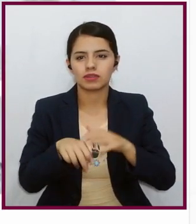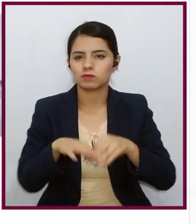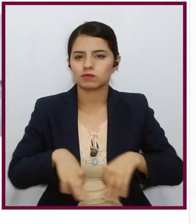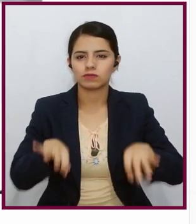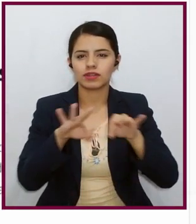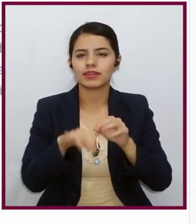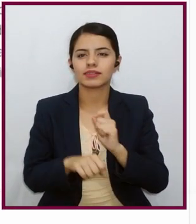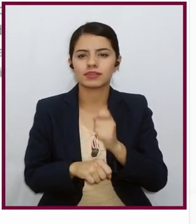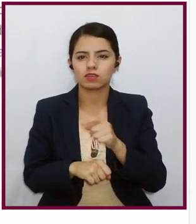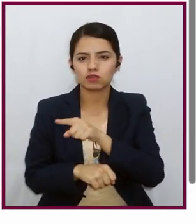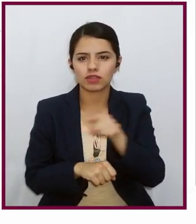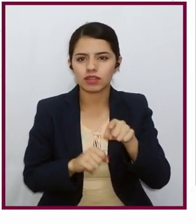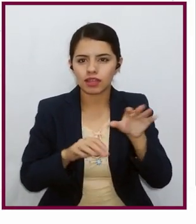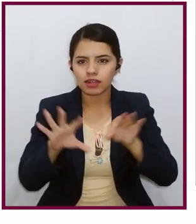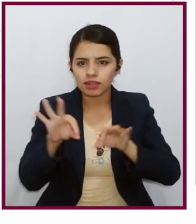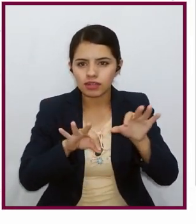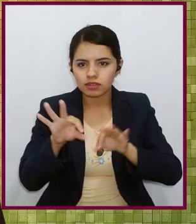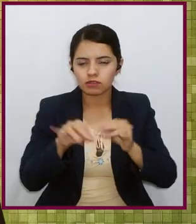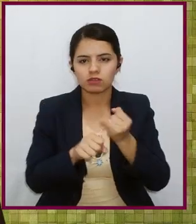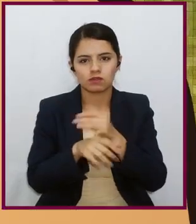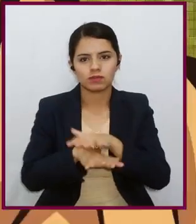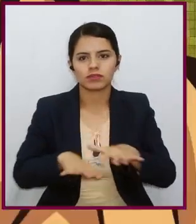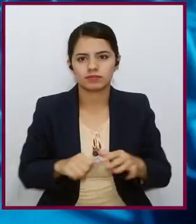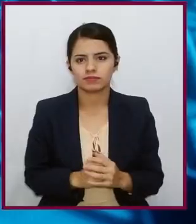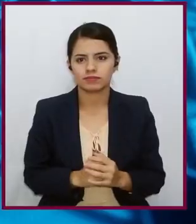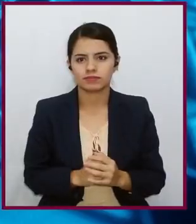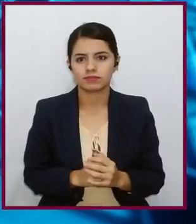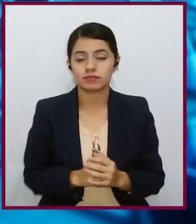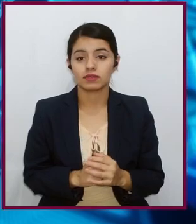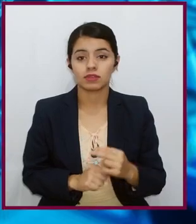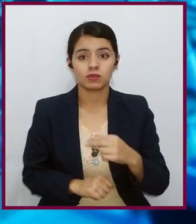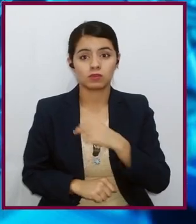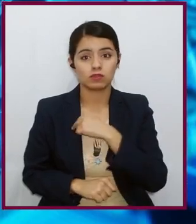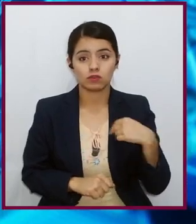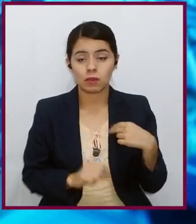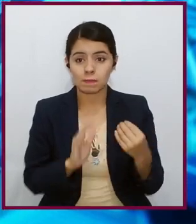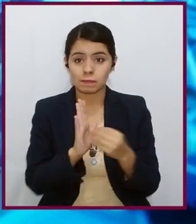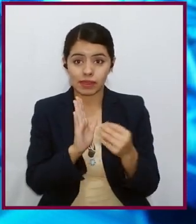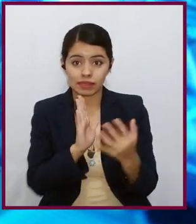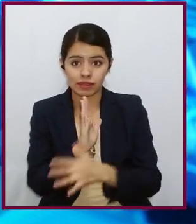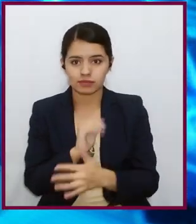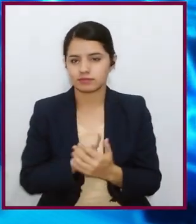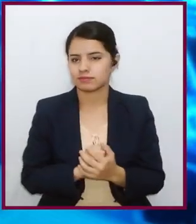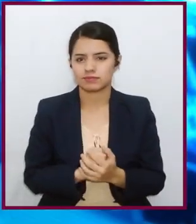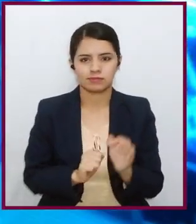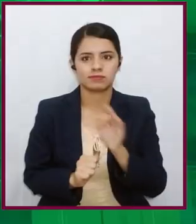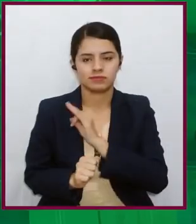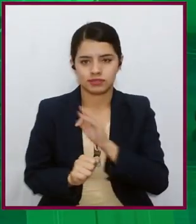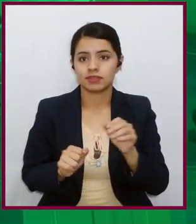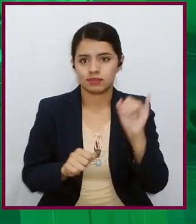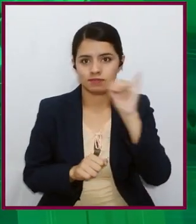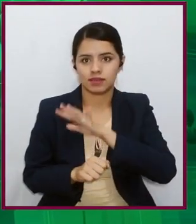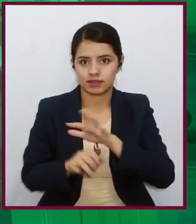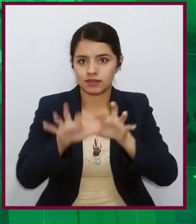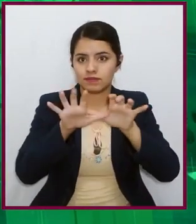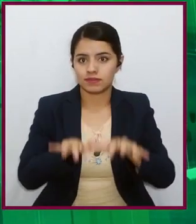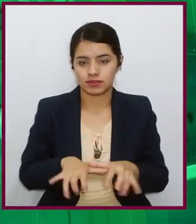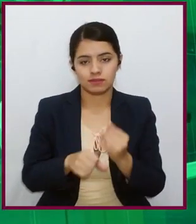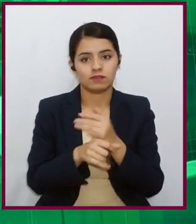muy sencilla de usar. Ya tiene gráficas predeterminadas y solamente escoges el tipo, el tamaño, pones tu info y ya está.